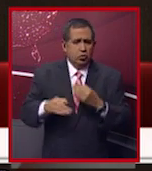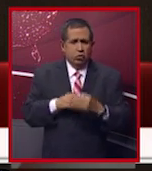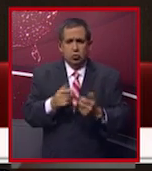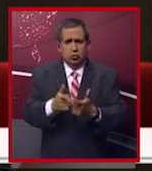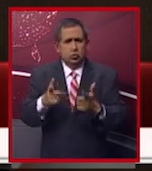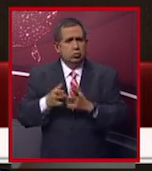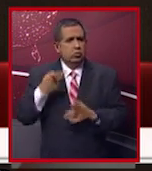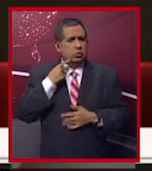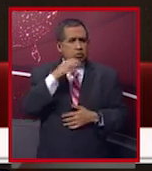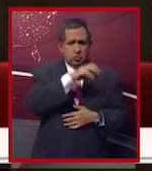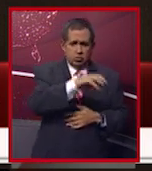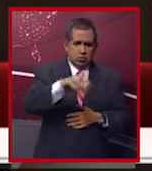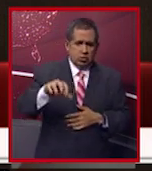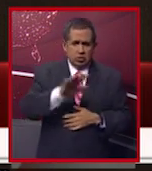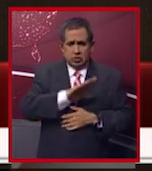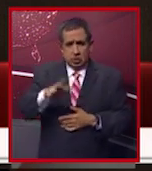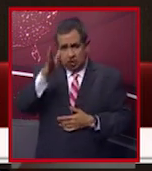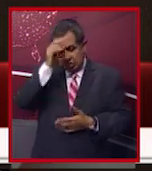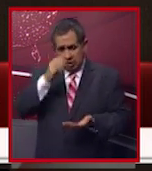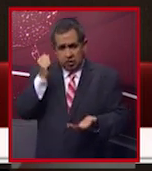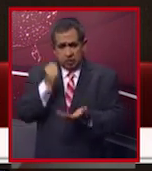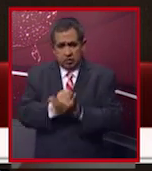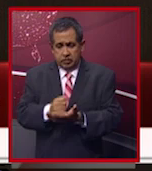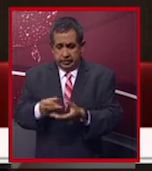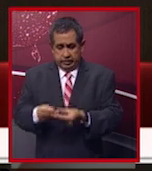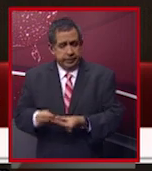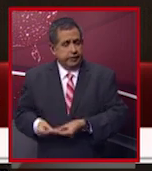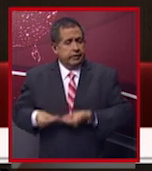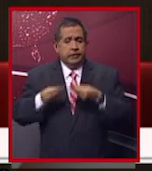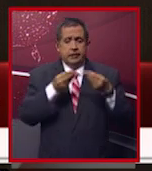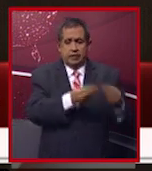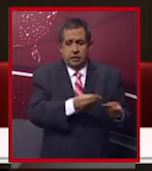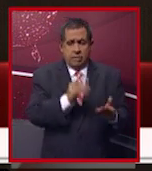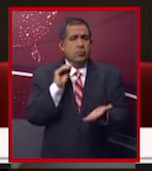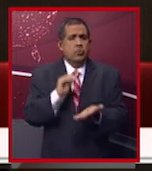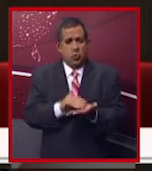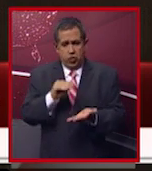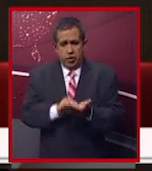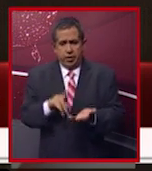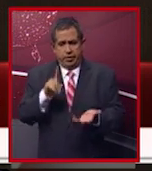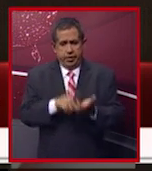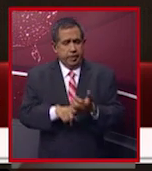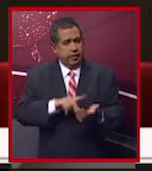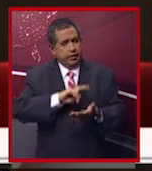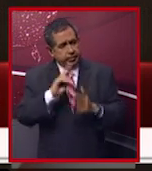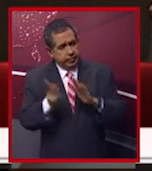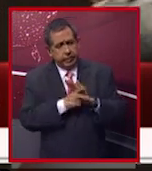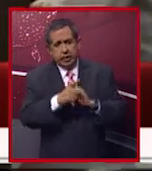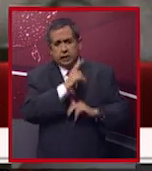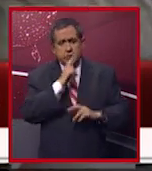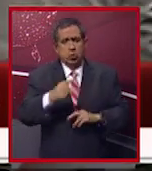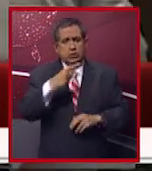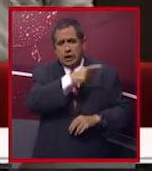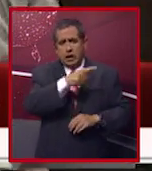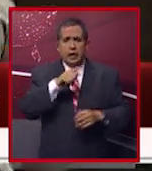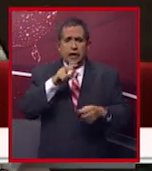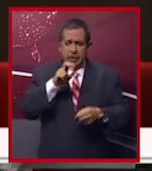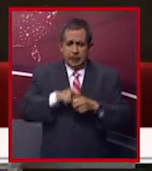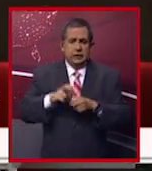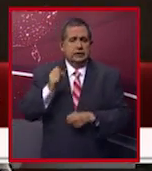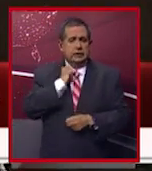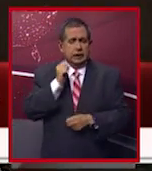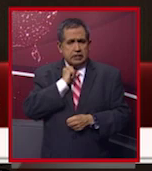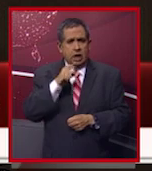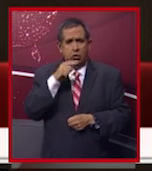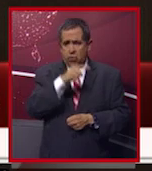fuerzas políticas y cuya minuta se encuentra aún vigente y pendiente para su discusión y aprobación